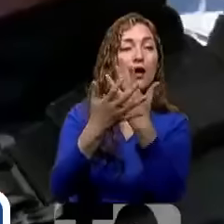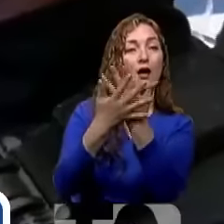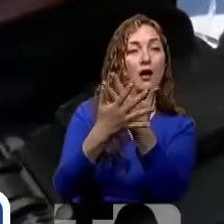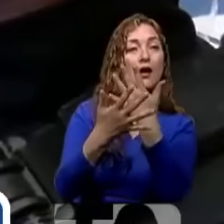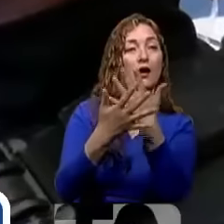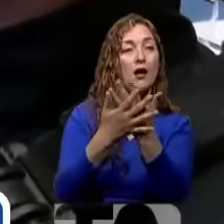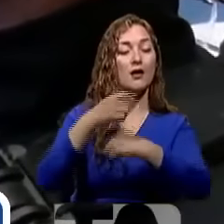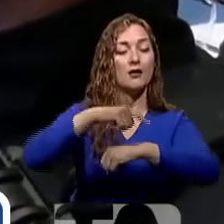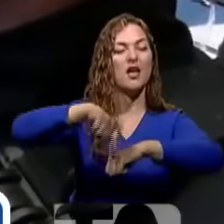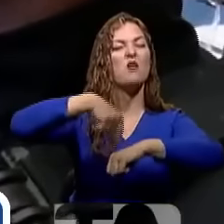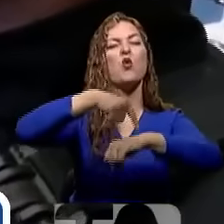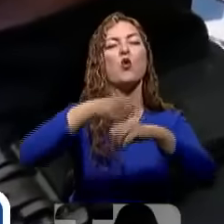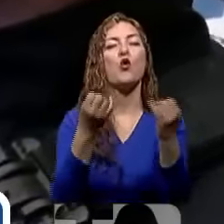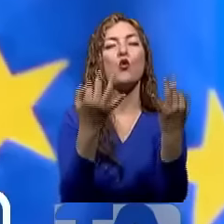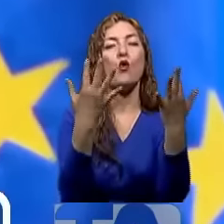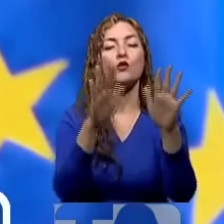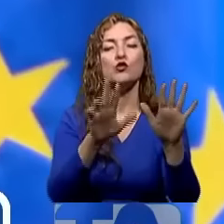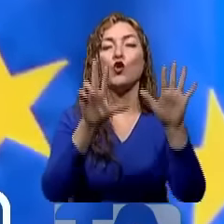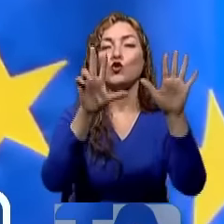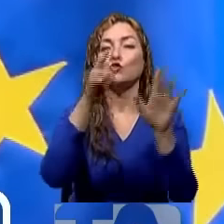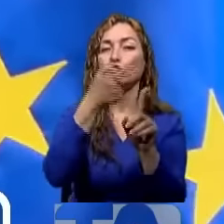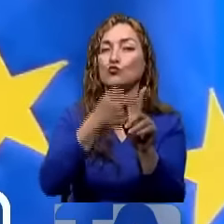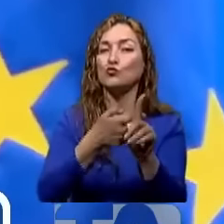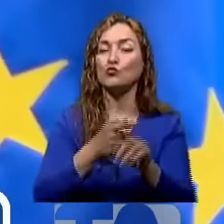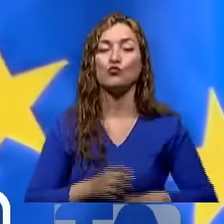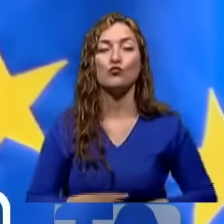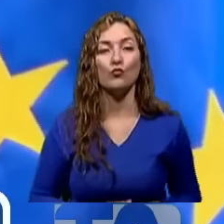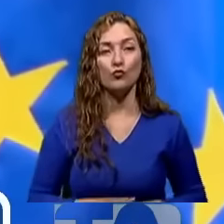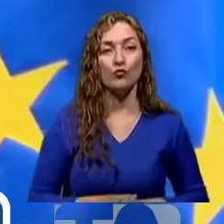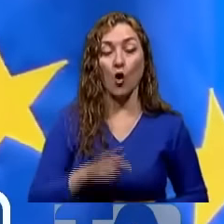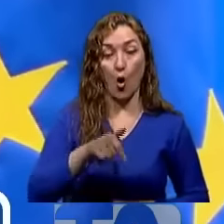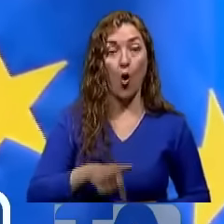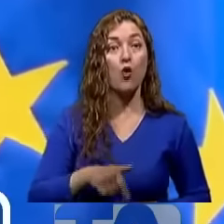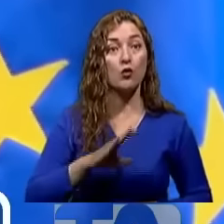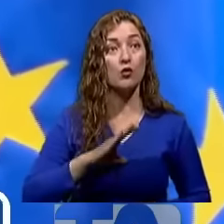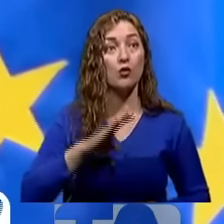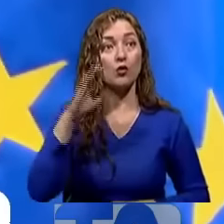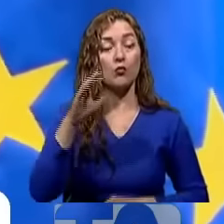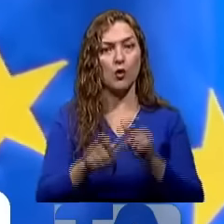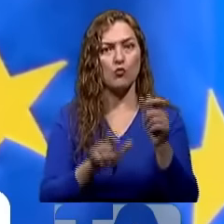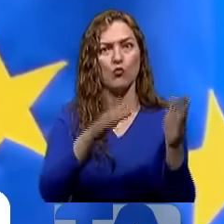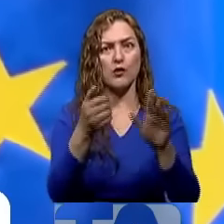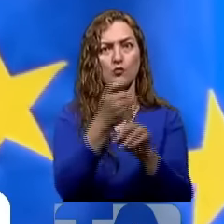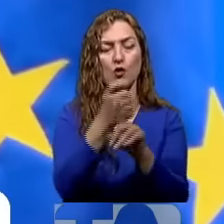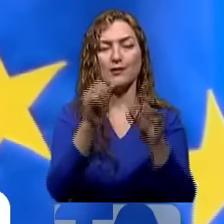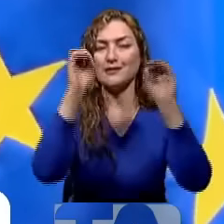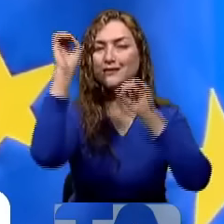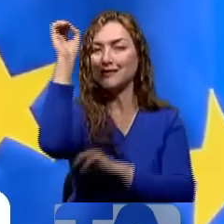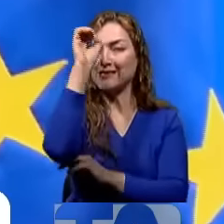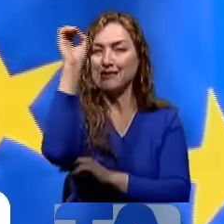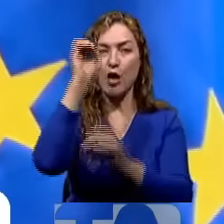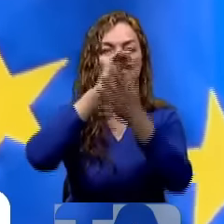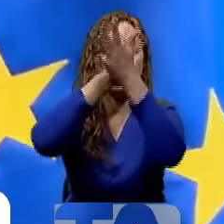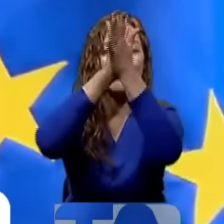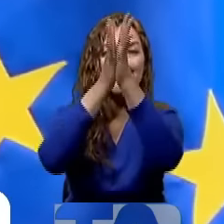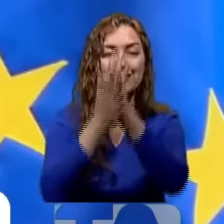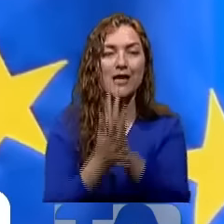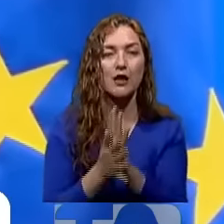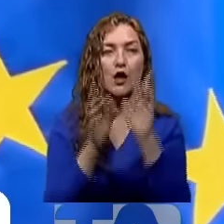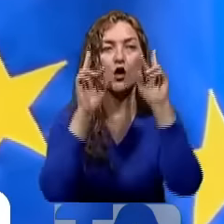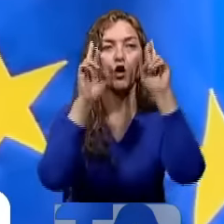penitenciario que duró 18 meses. Orgullosamente sí lo indico hoy, cero muertes violentas. Y ojalá la población